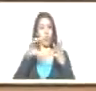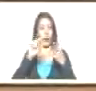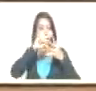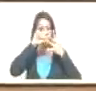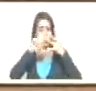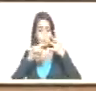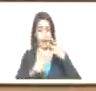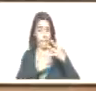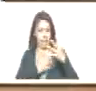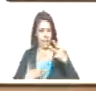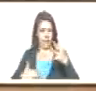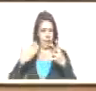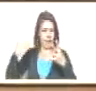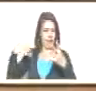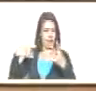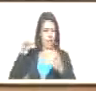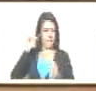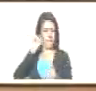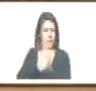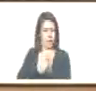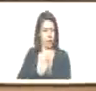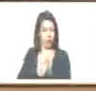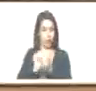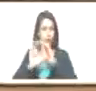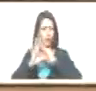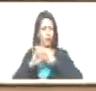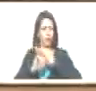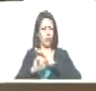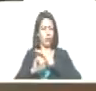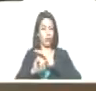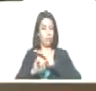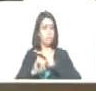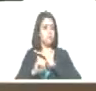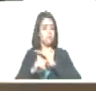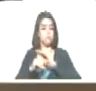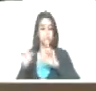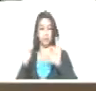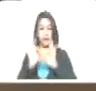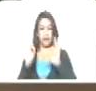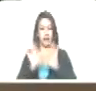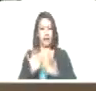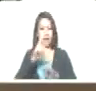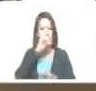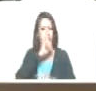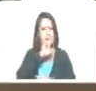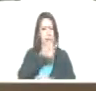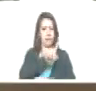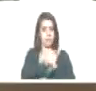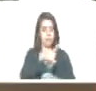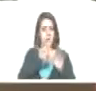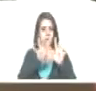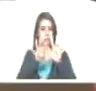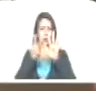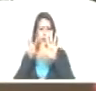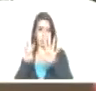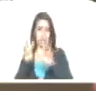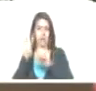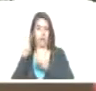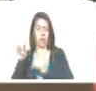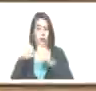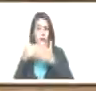presa por los graves hechos de corrupción, solamente desde el año 1984 hasta el año